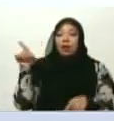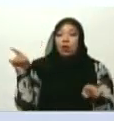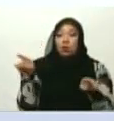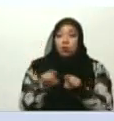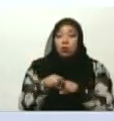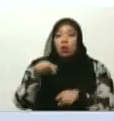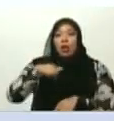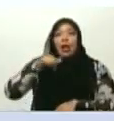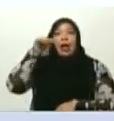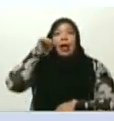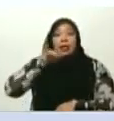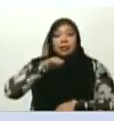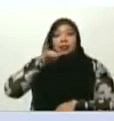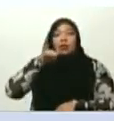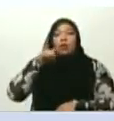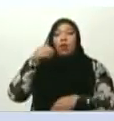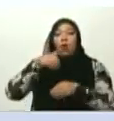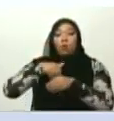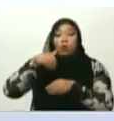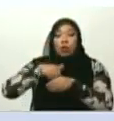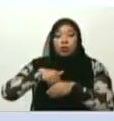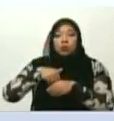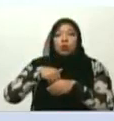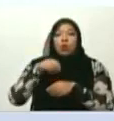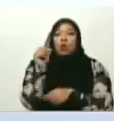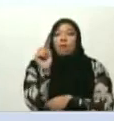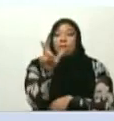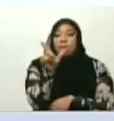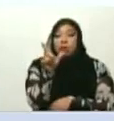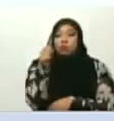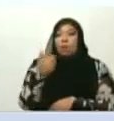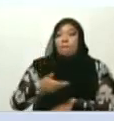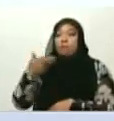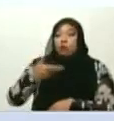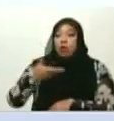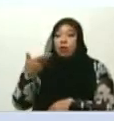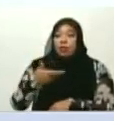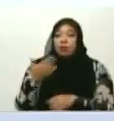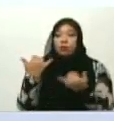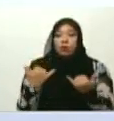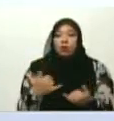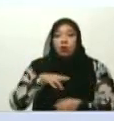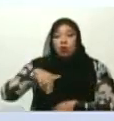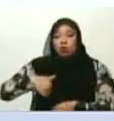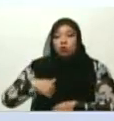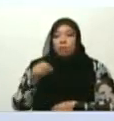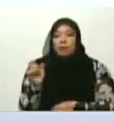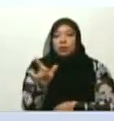sábado es un momento estelar del partido. Un gran momento de nuestro partido.